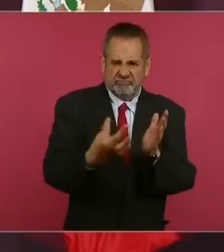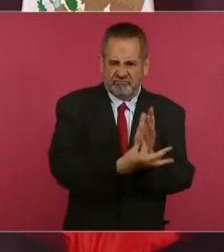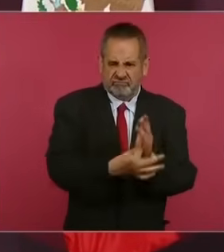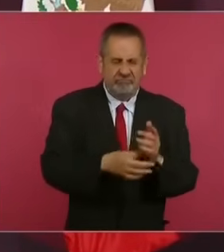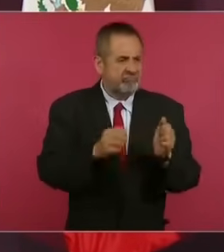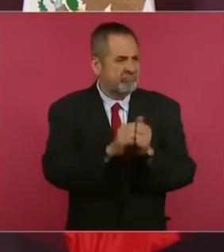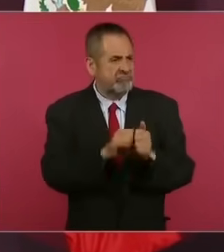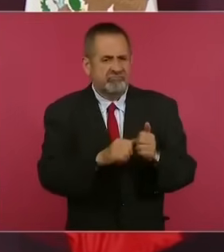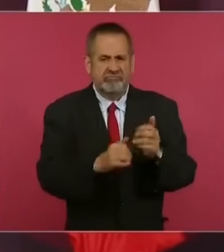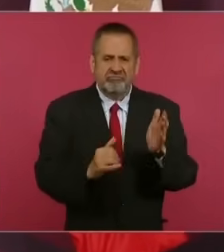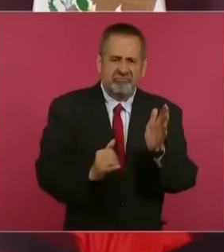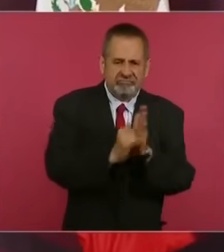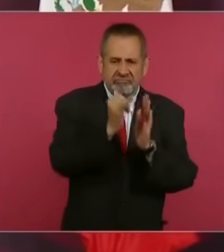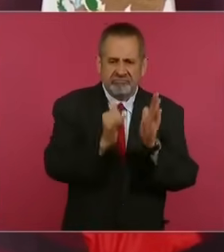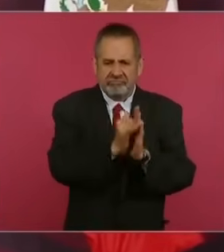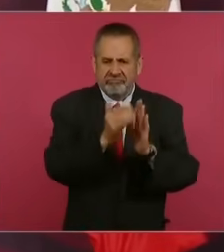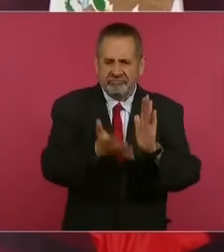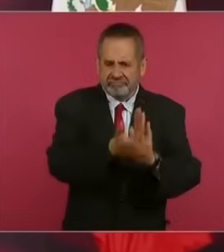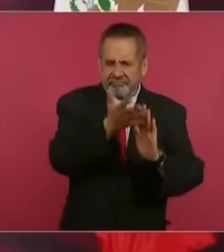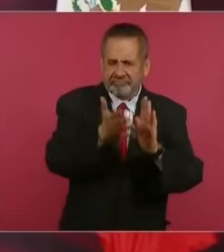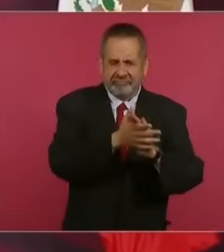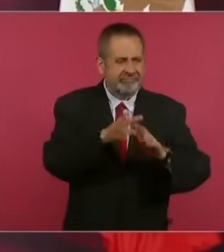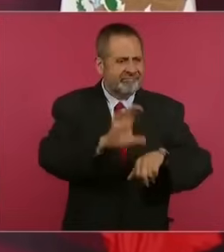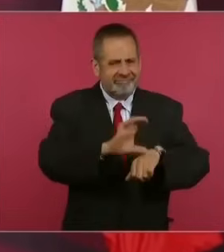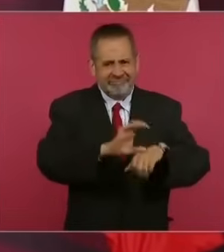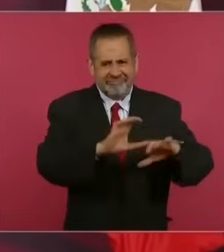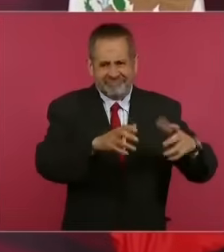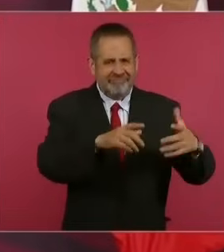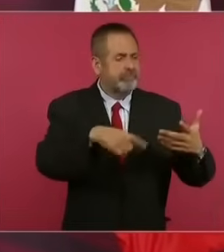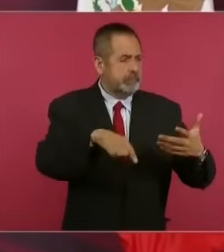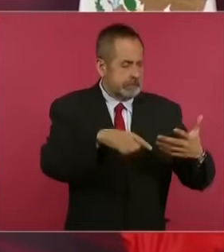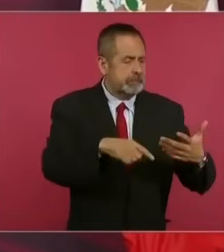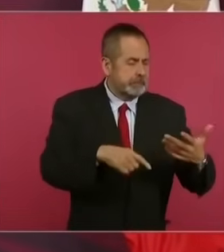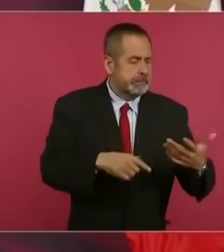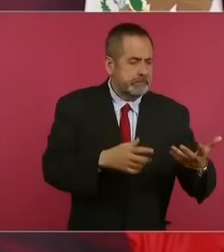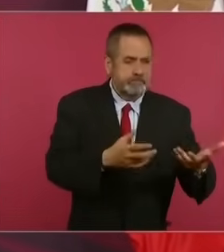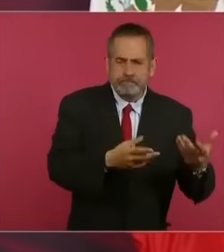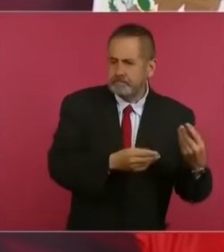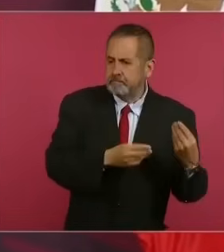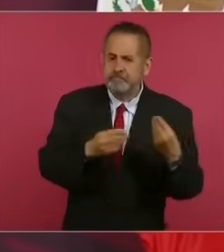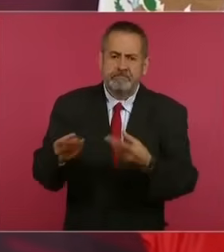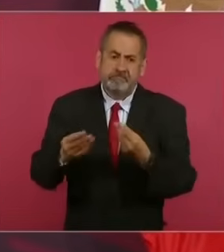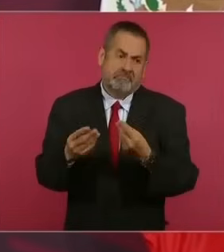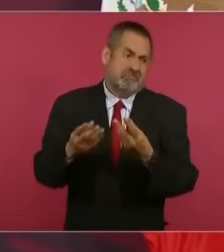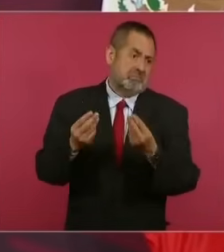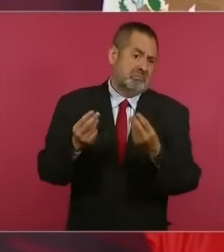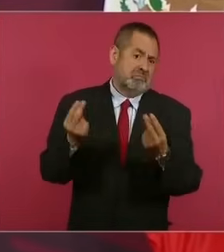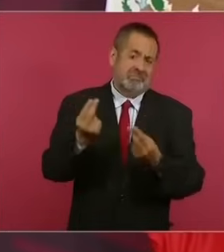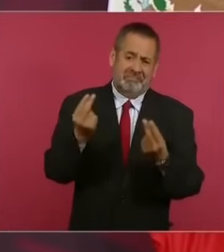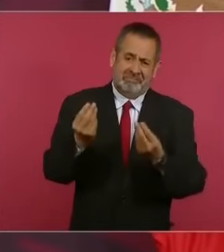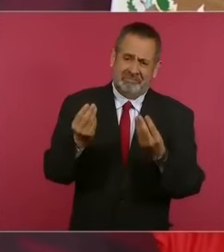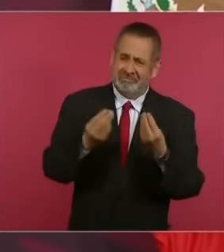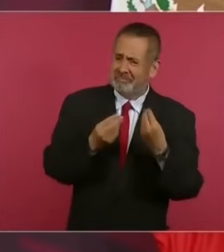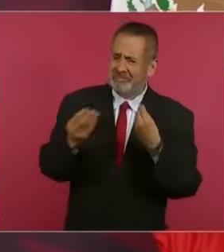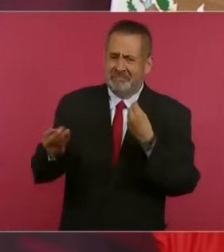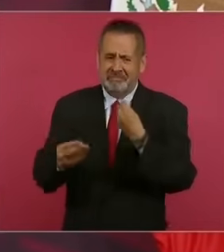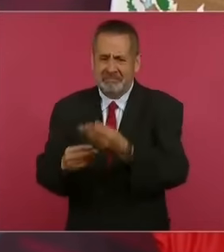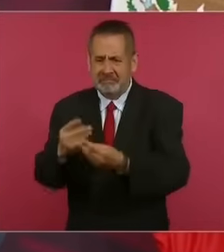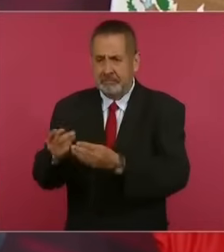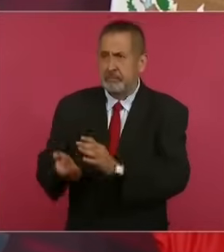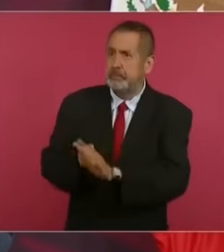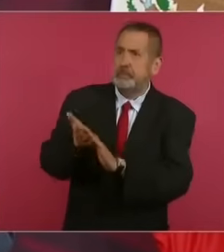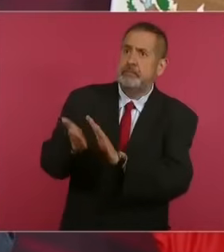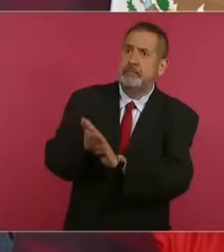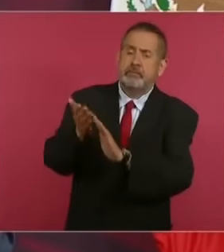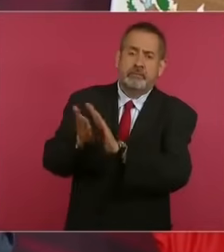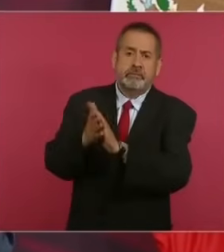que producen cemento, porque se va a necesitar mucho material de construcción y